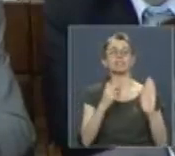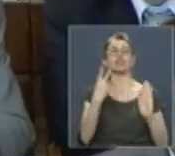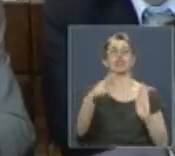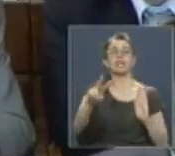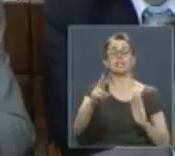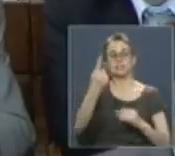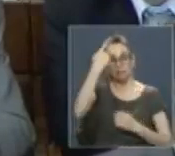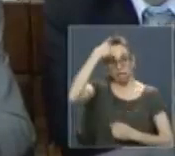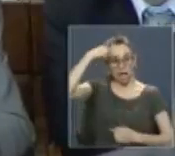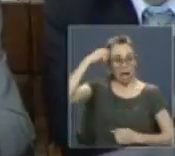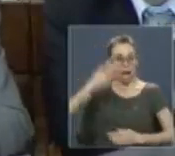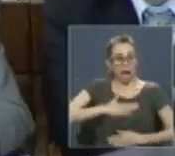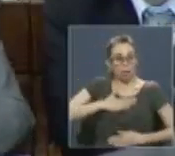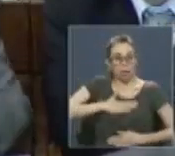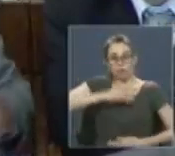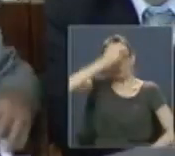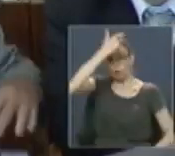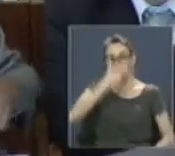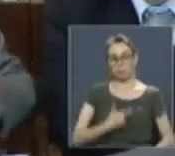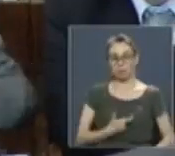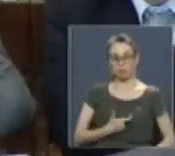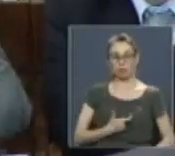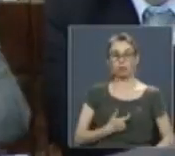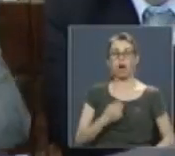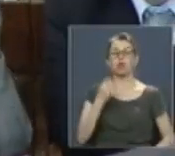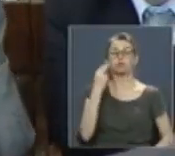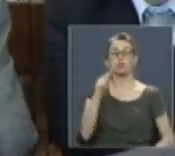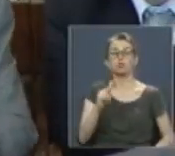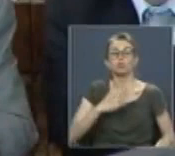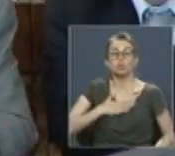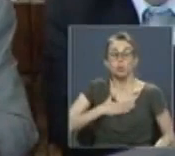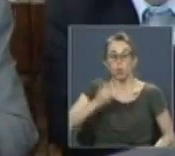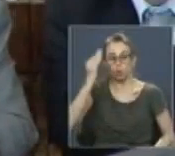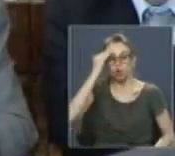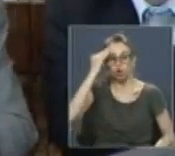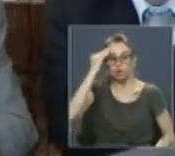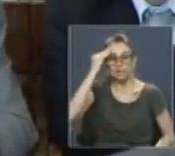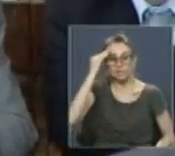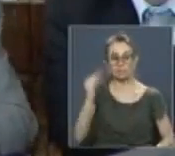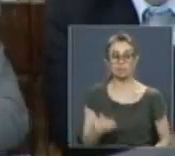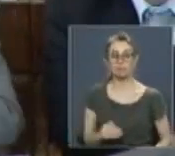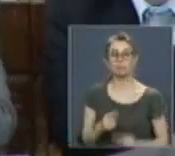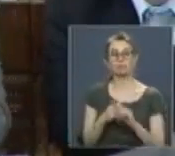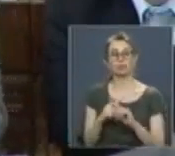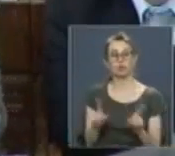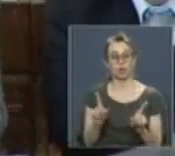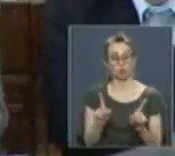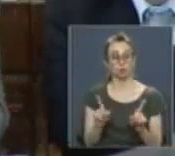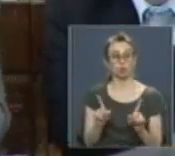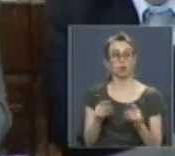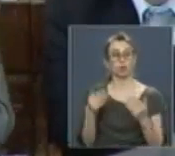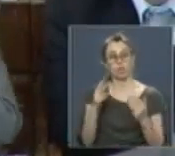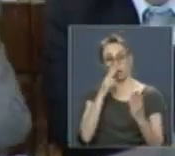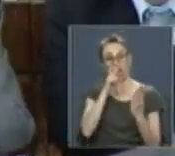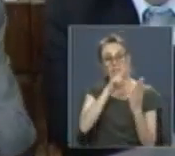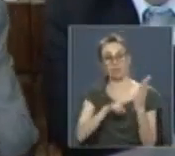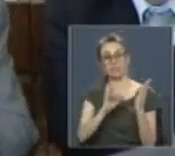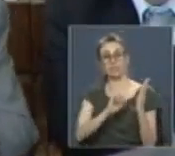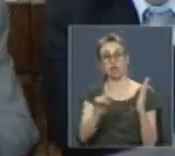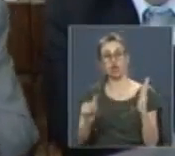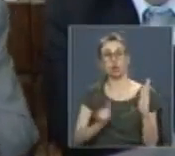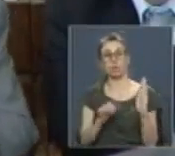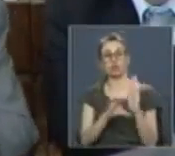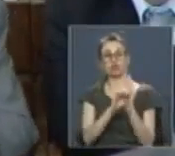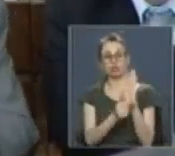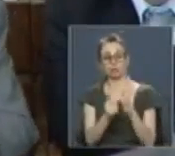convicción más propia de la persona, como es su propia conciencia. Otro punto que requiere un análisis constitucional dice